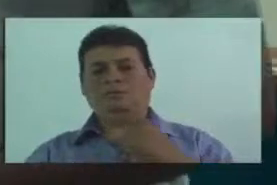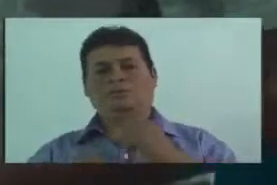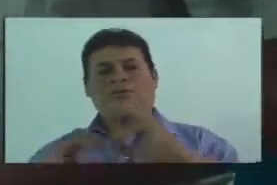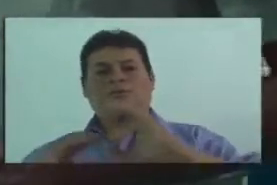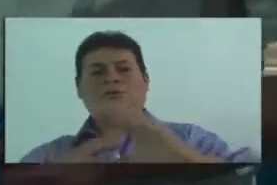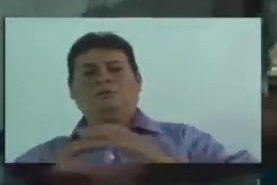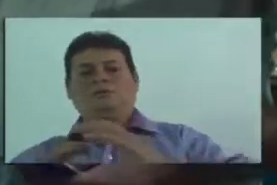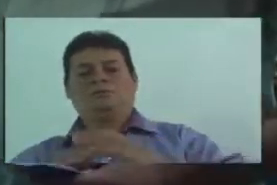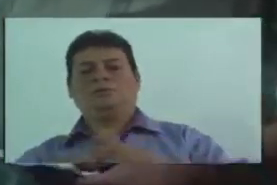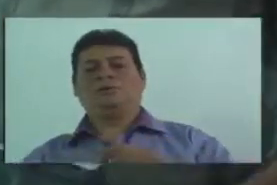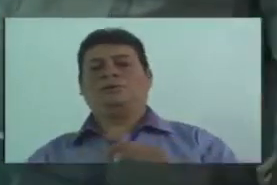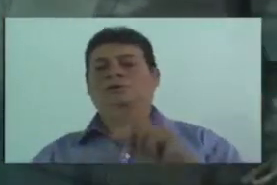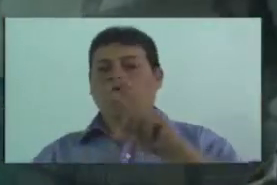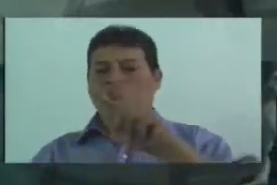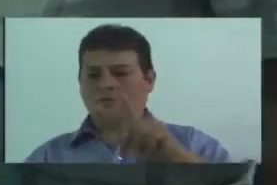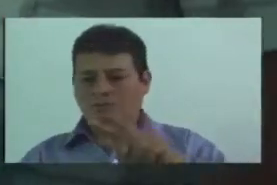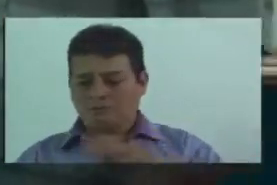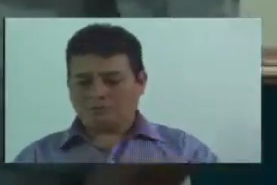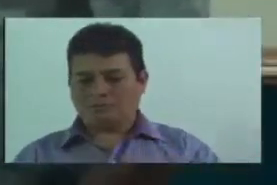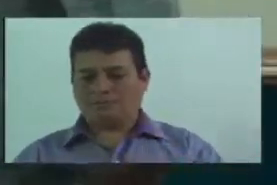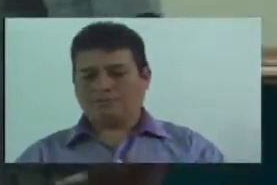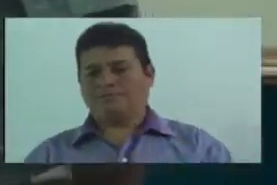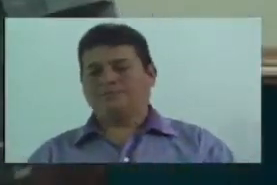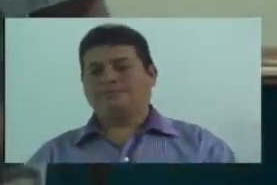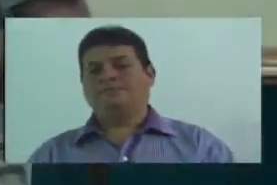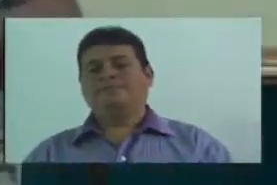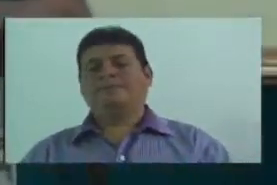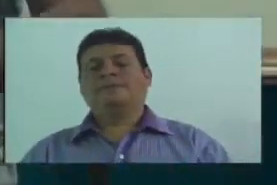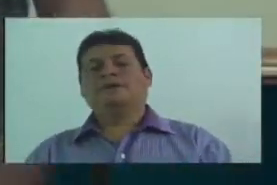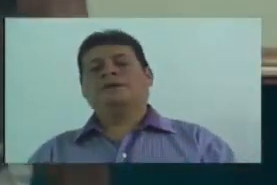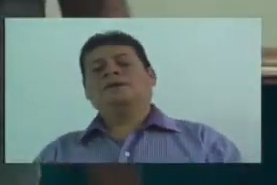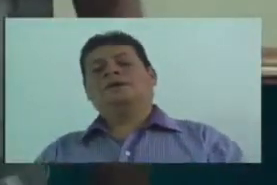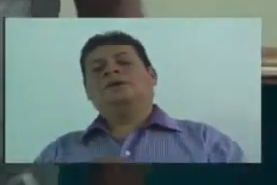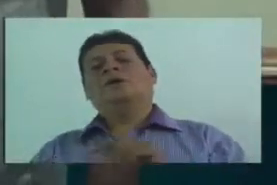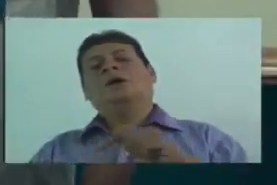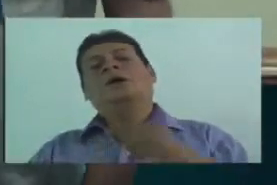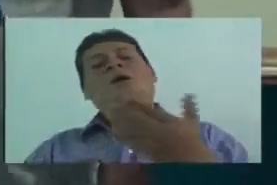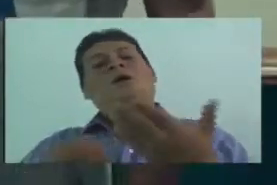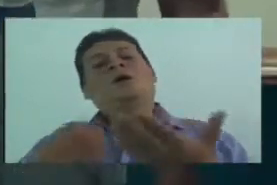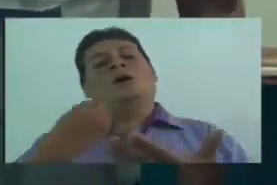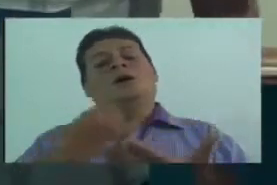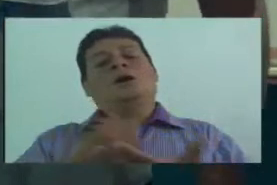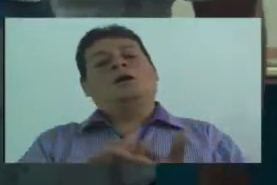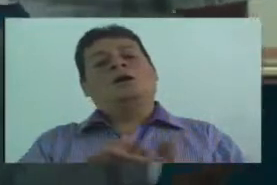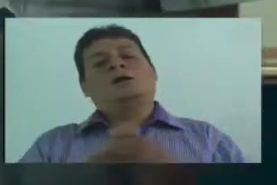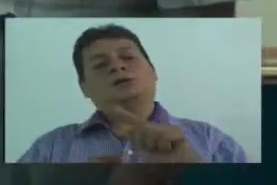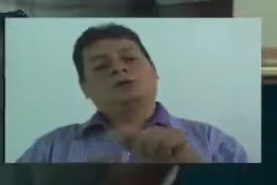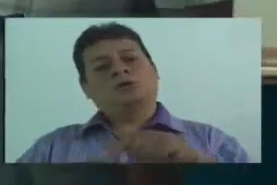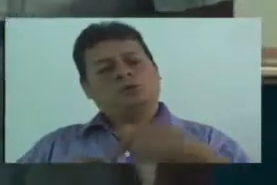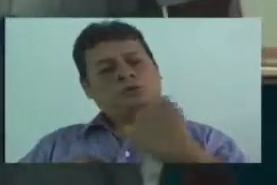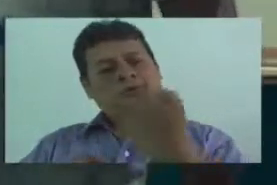diálogo nos habla Bea y nos dice: ojalá pronto termine la cuarentena.